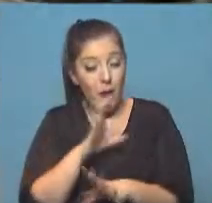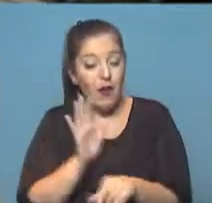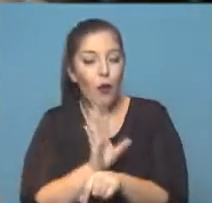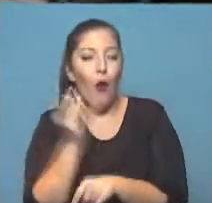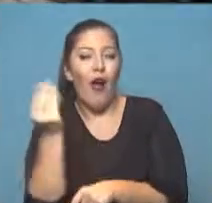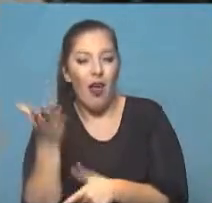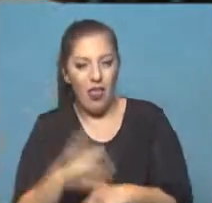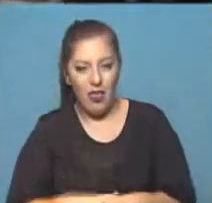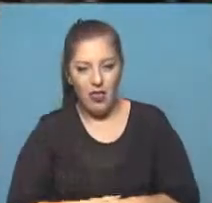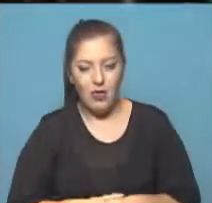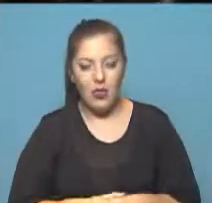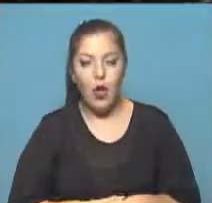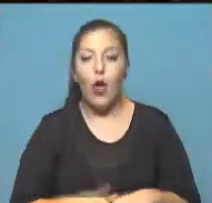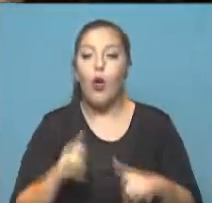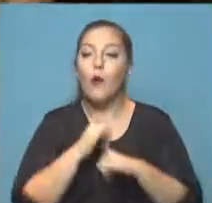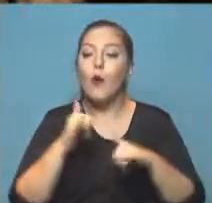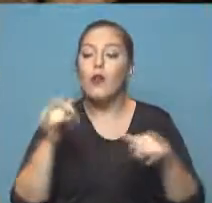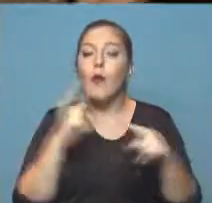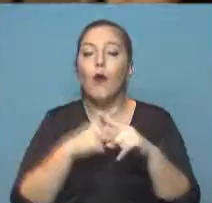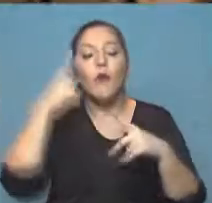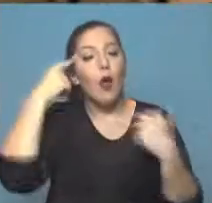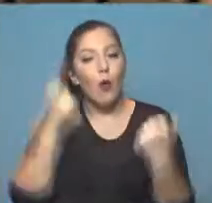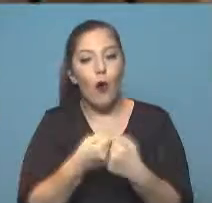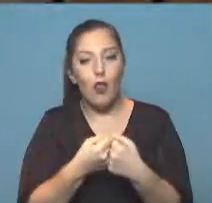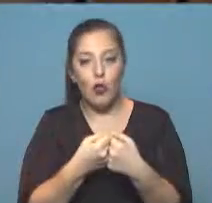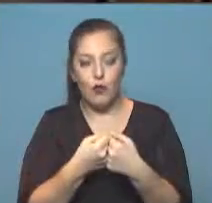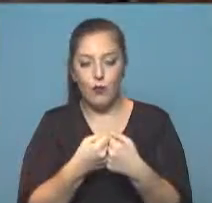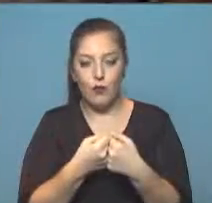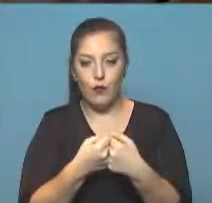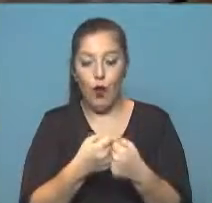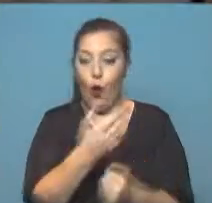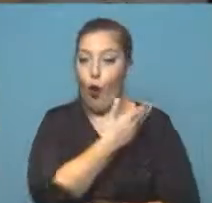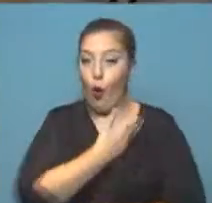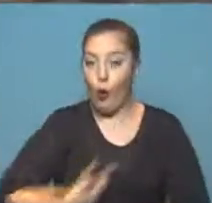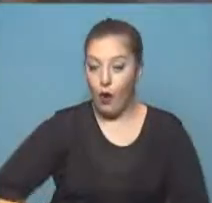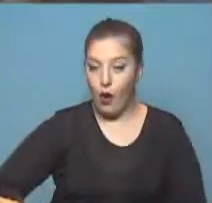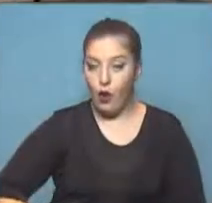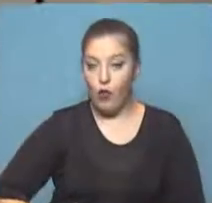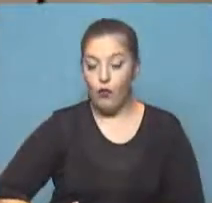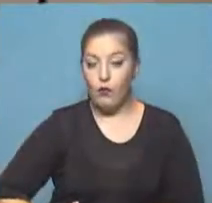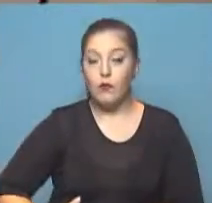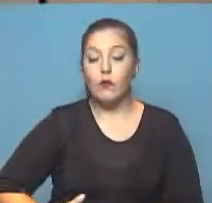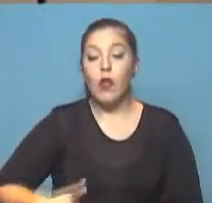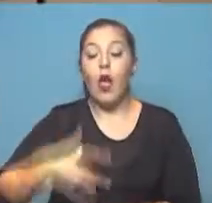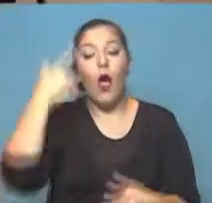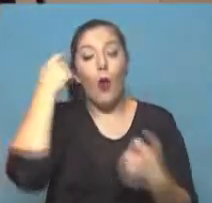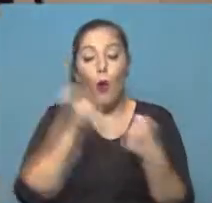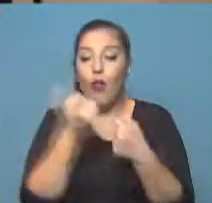calidad publicidad del acuerdo. El gobierno tenía ante sí un acuerdo que